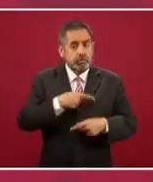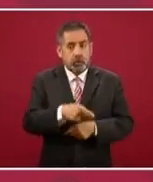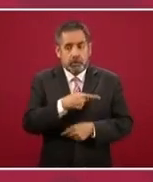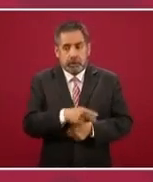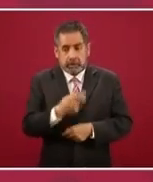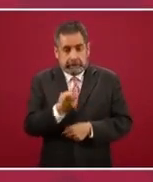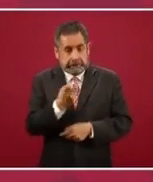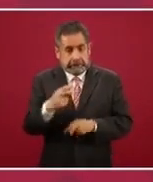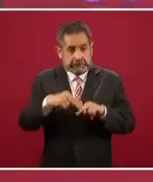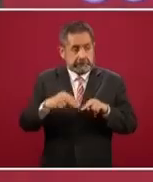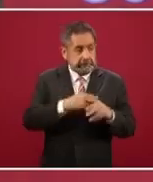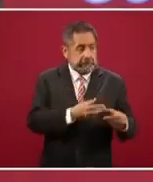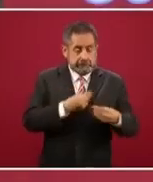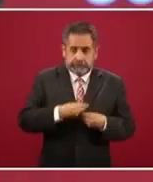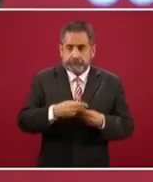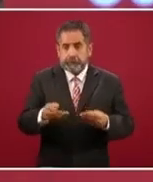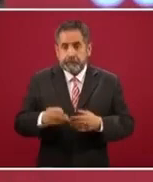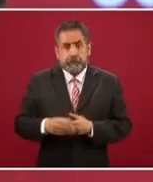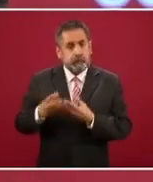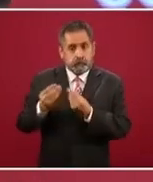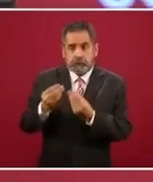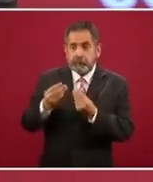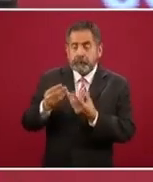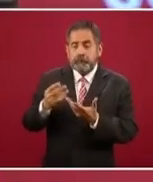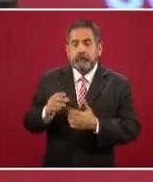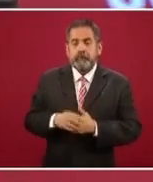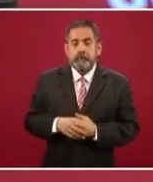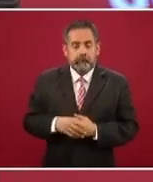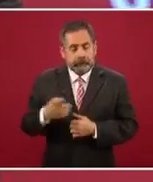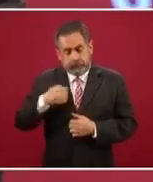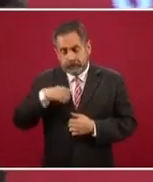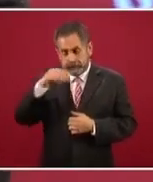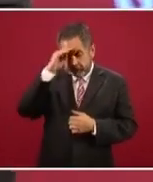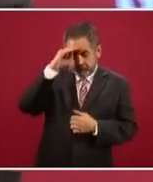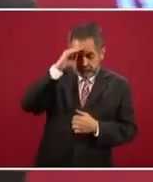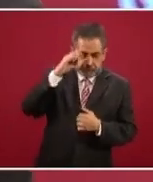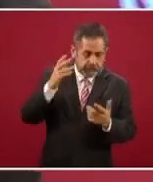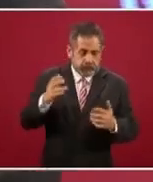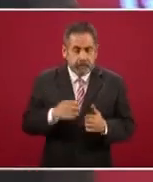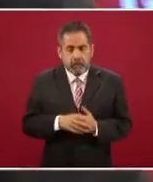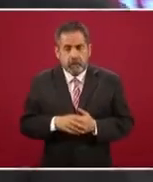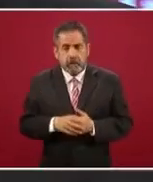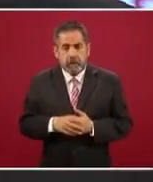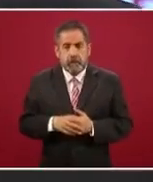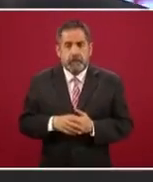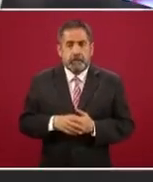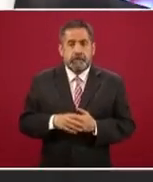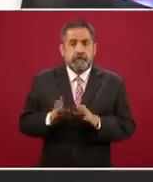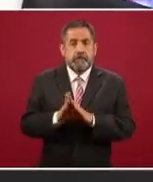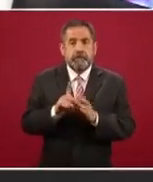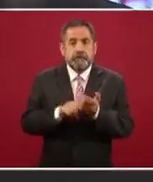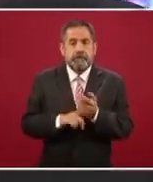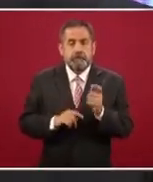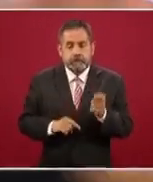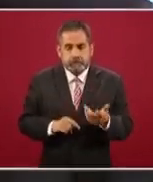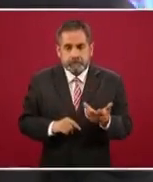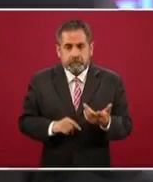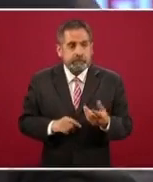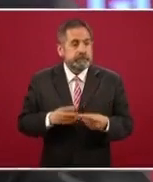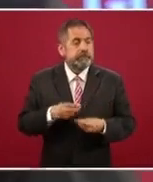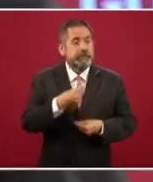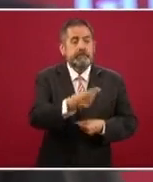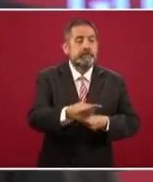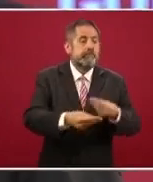esos boletos, y es una cantidad considerable. Estamos pensando que los vamos a